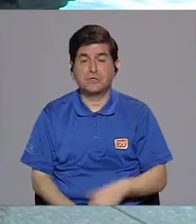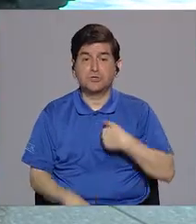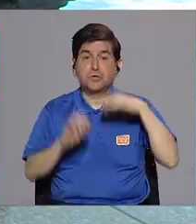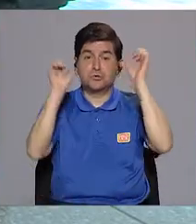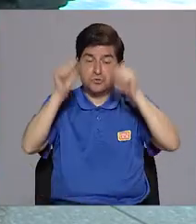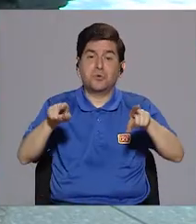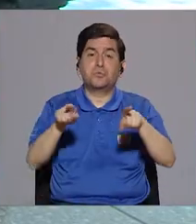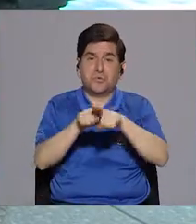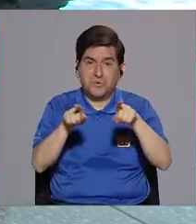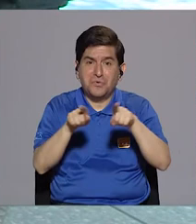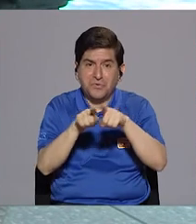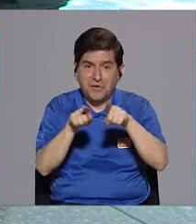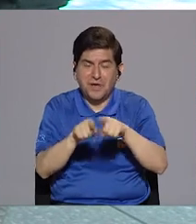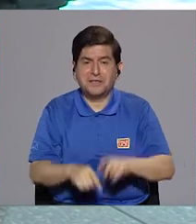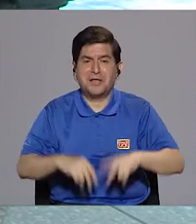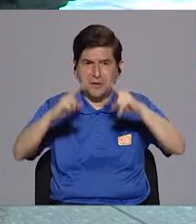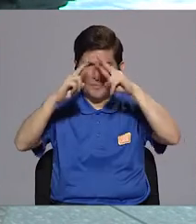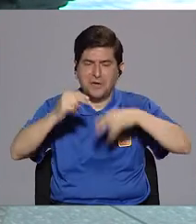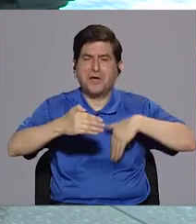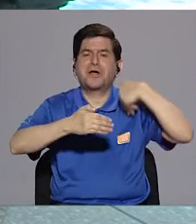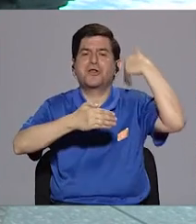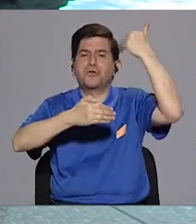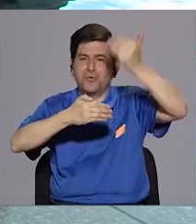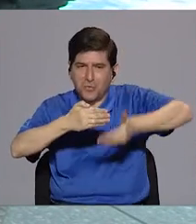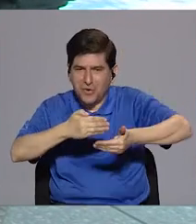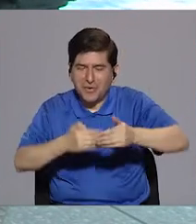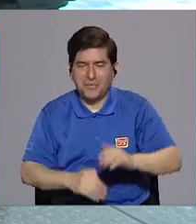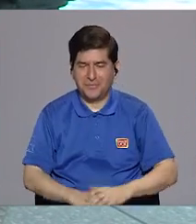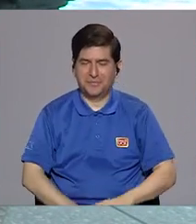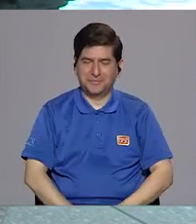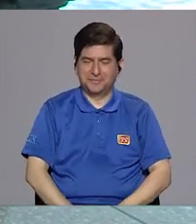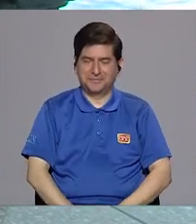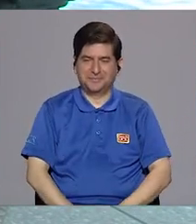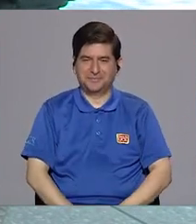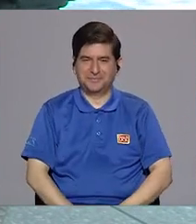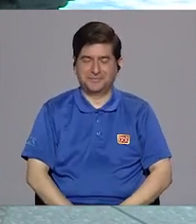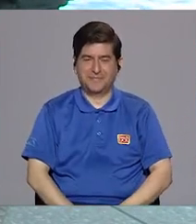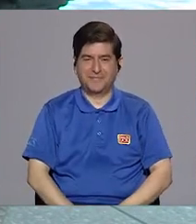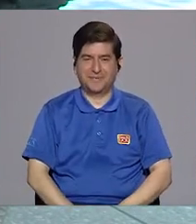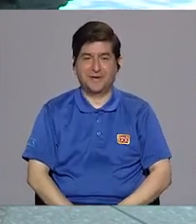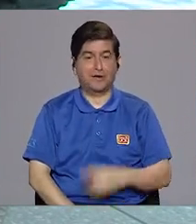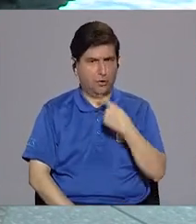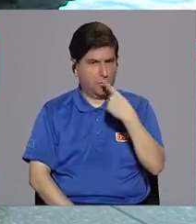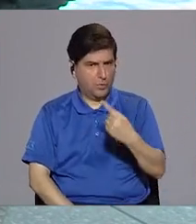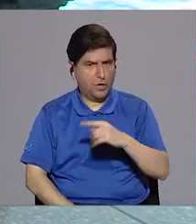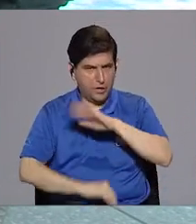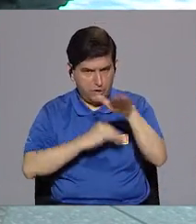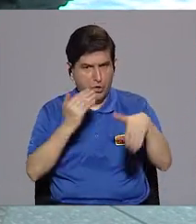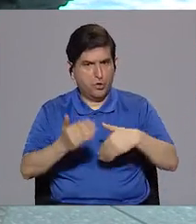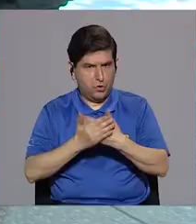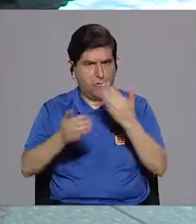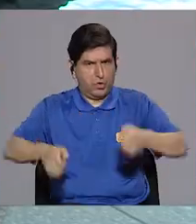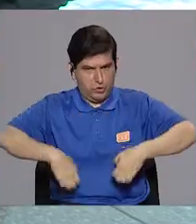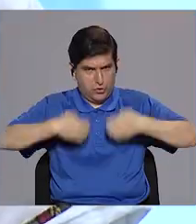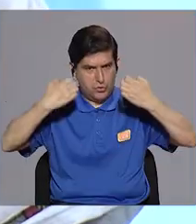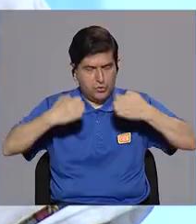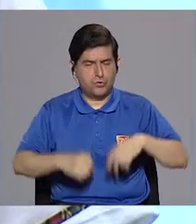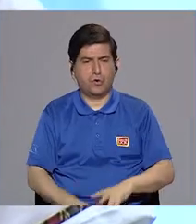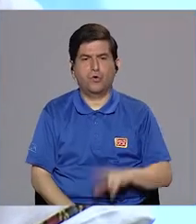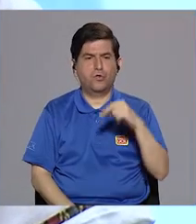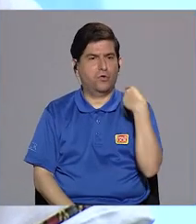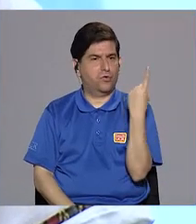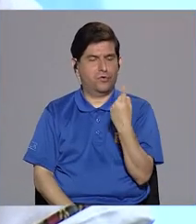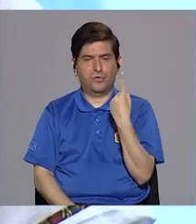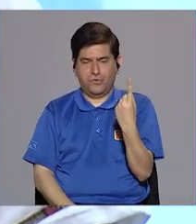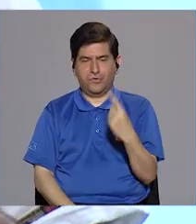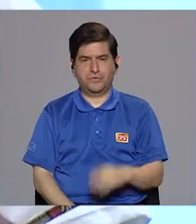lo puedo, si quiere, le hago un análisis después de... Pues, como digo, hay música, hay de todo, ¿no? O sea, no, hay de todo, no, sí. No